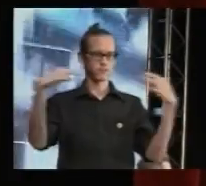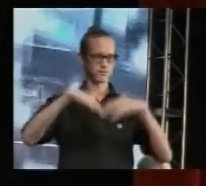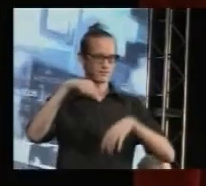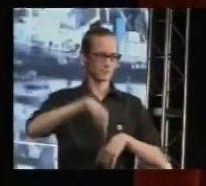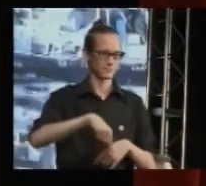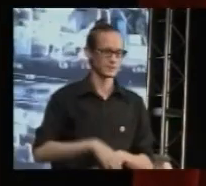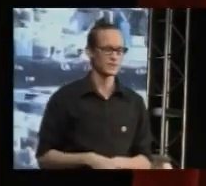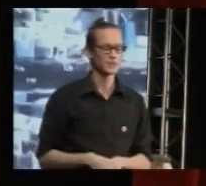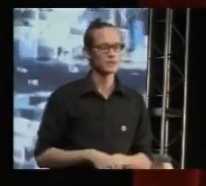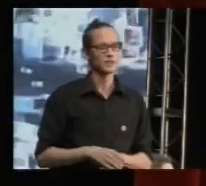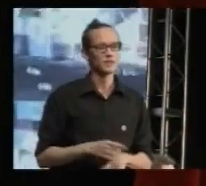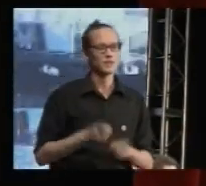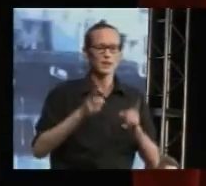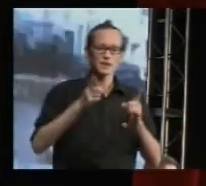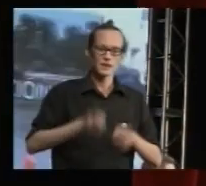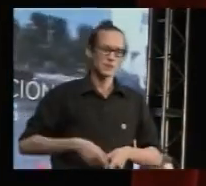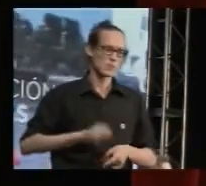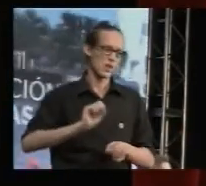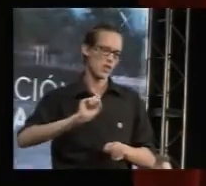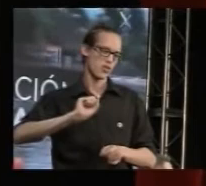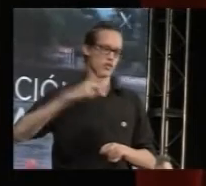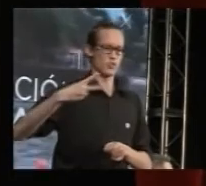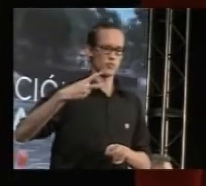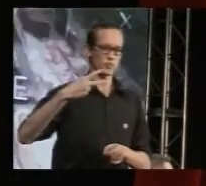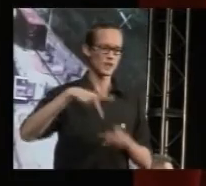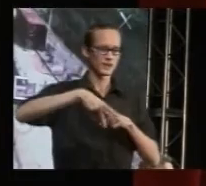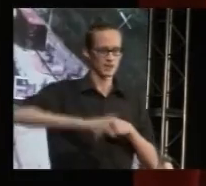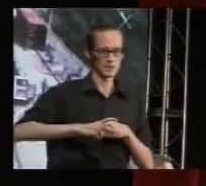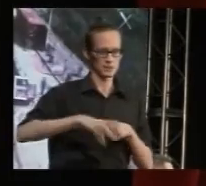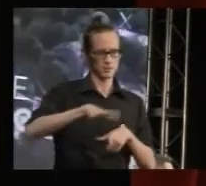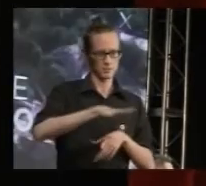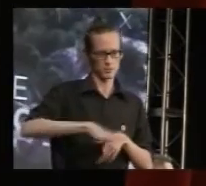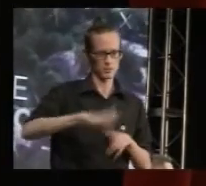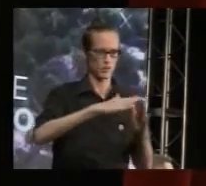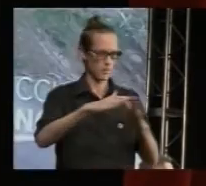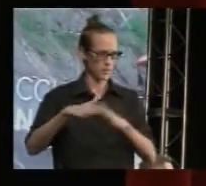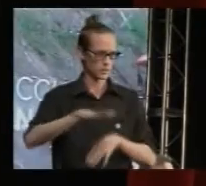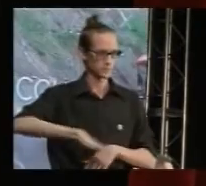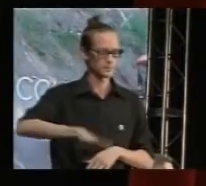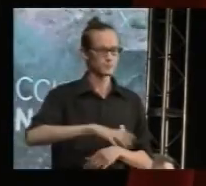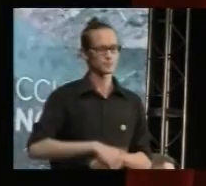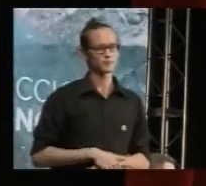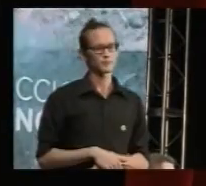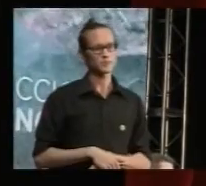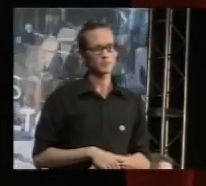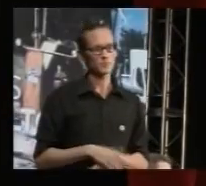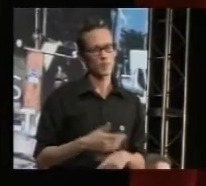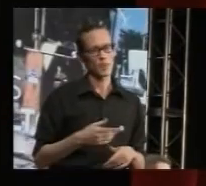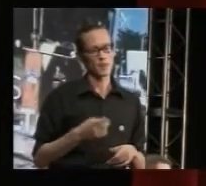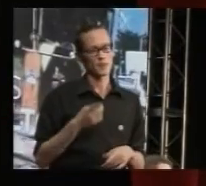También duplicamos los talleres barriales en los barrios y, a pesar de la intensa